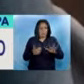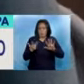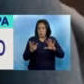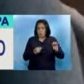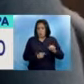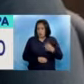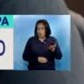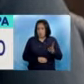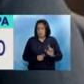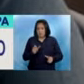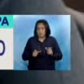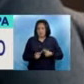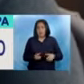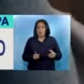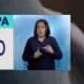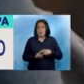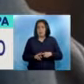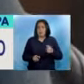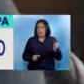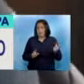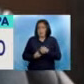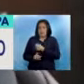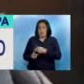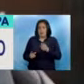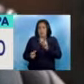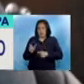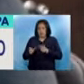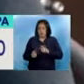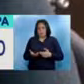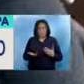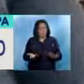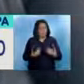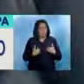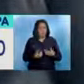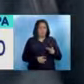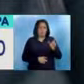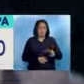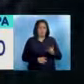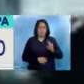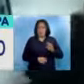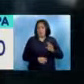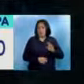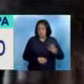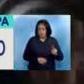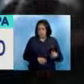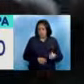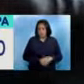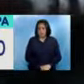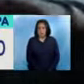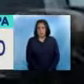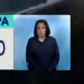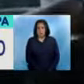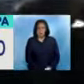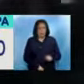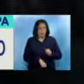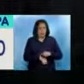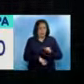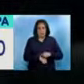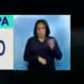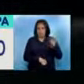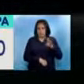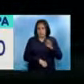y han empezado a agredir a las personas que estábamos interviniendo, especialmente al personal de la Sutran. Nos están atacando con piedras, ¿ya? El minivan nos está